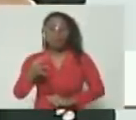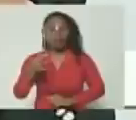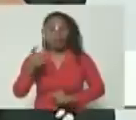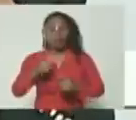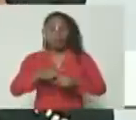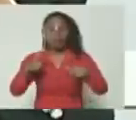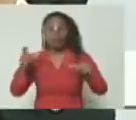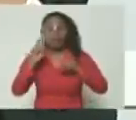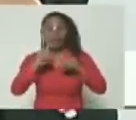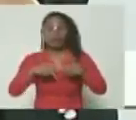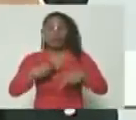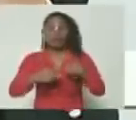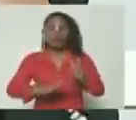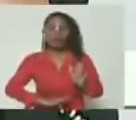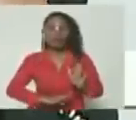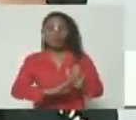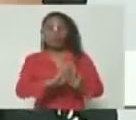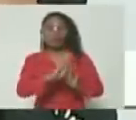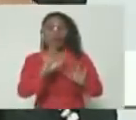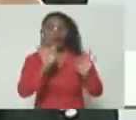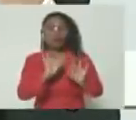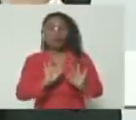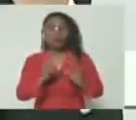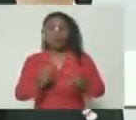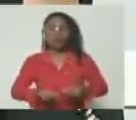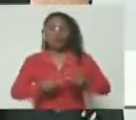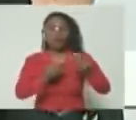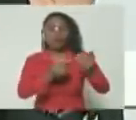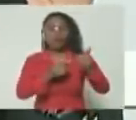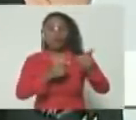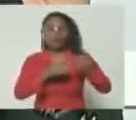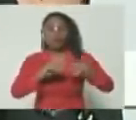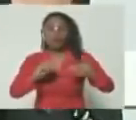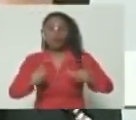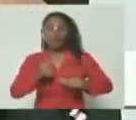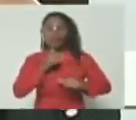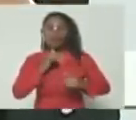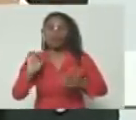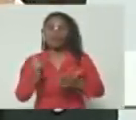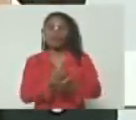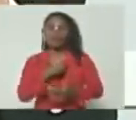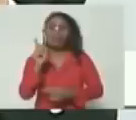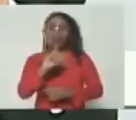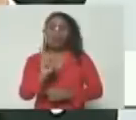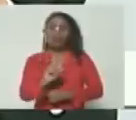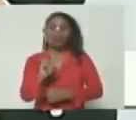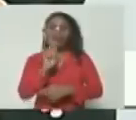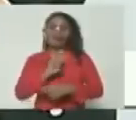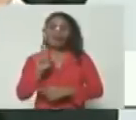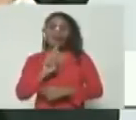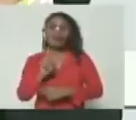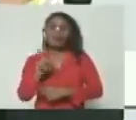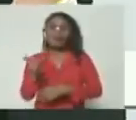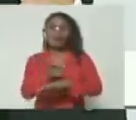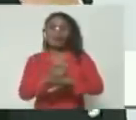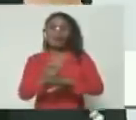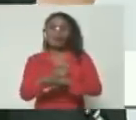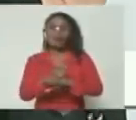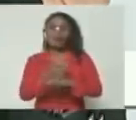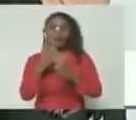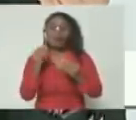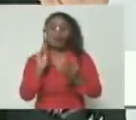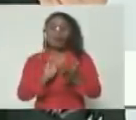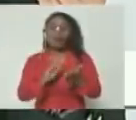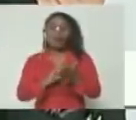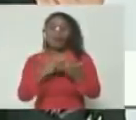mayor producción en la medida en que se le devuelvan esas tierras a quienes se les quitaron, que tampoco las está usando el gobierno, que están muchas veces